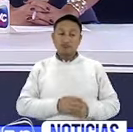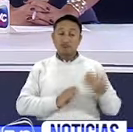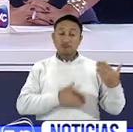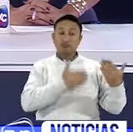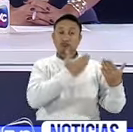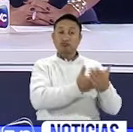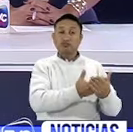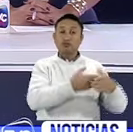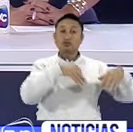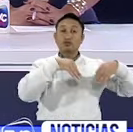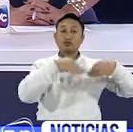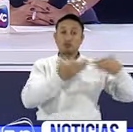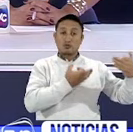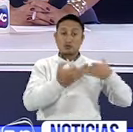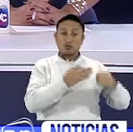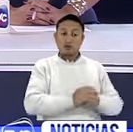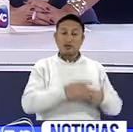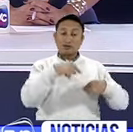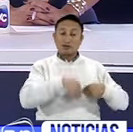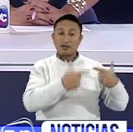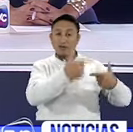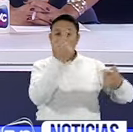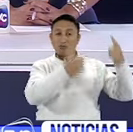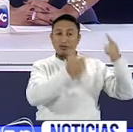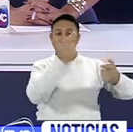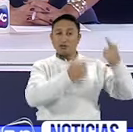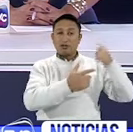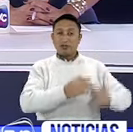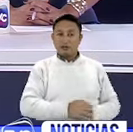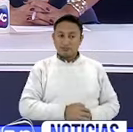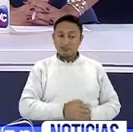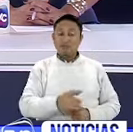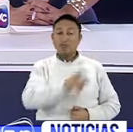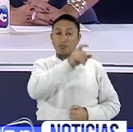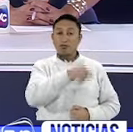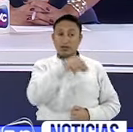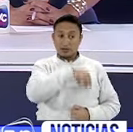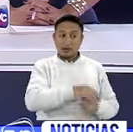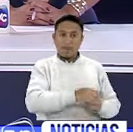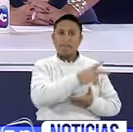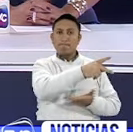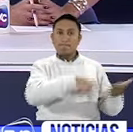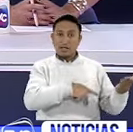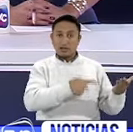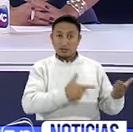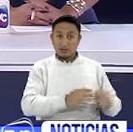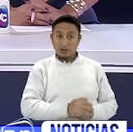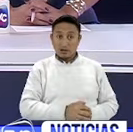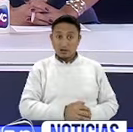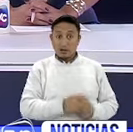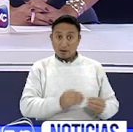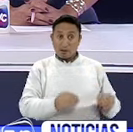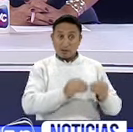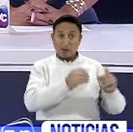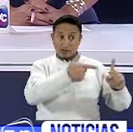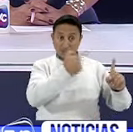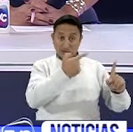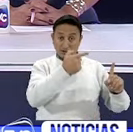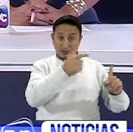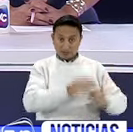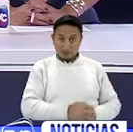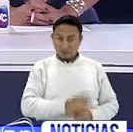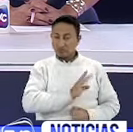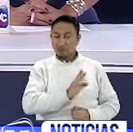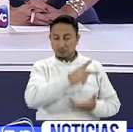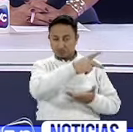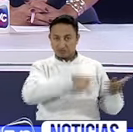un minimarket a realizar varios disparos con la finalidad de exigir que paguen a cambio de no atentar en contra de quienes laboran en